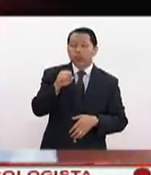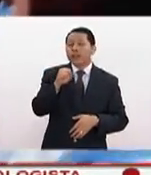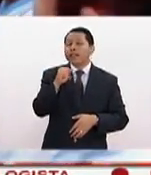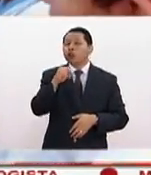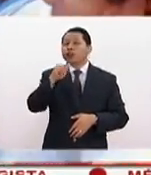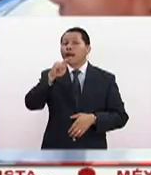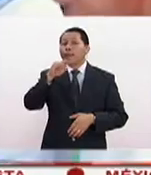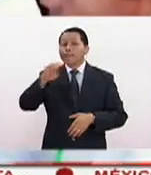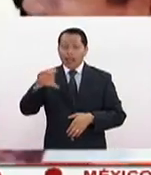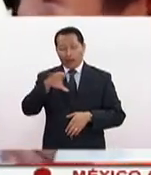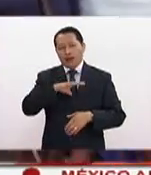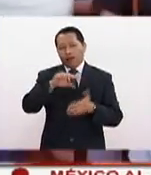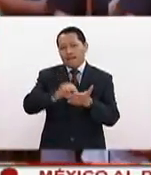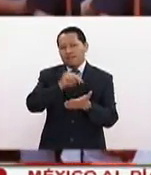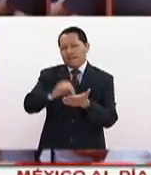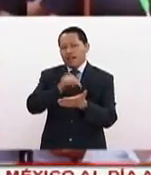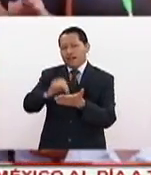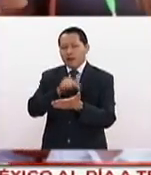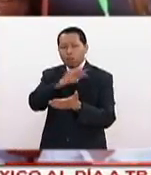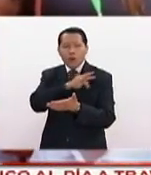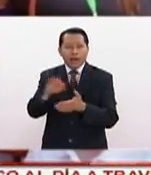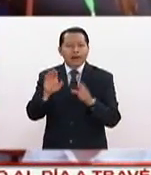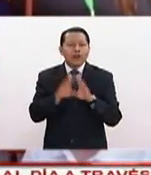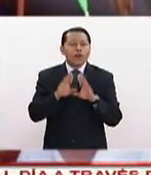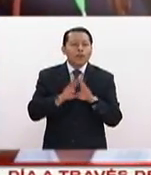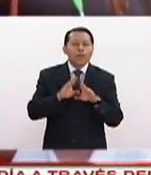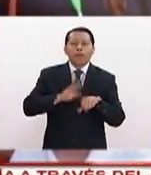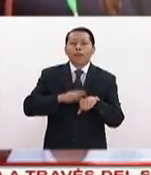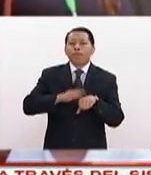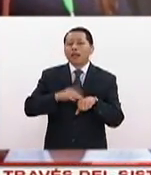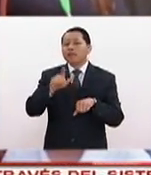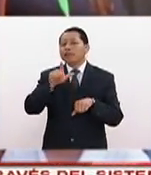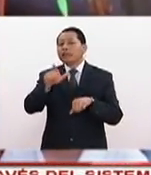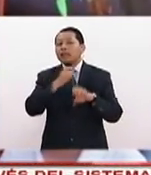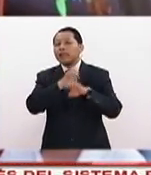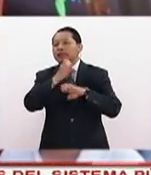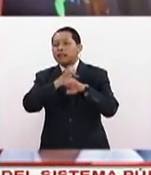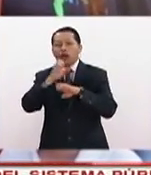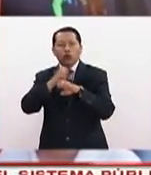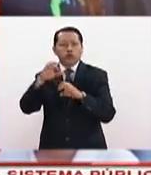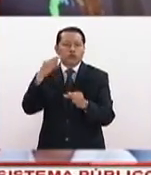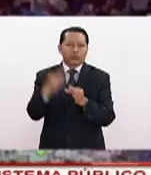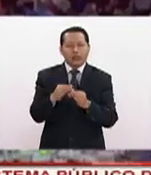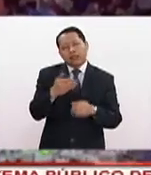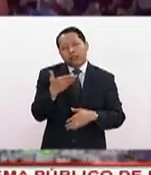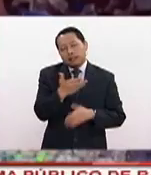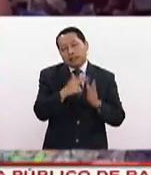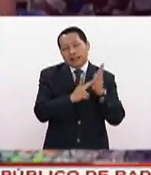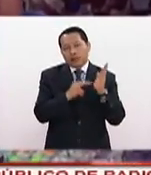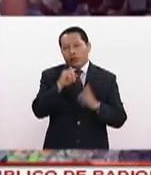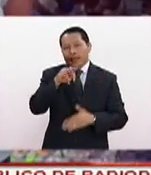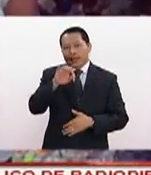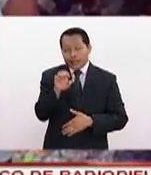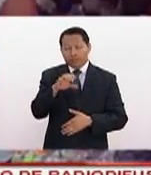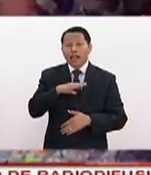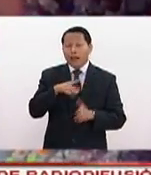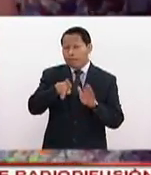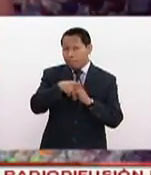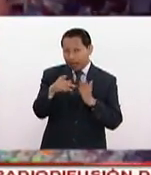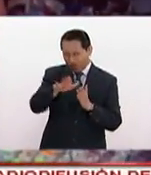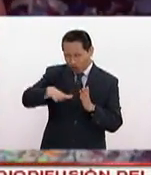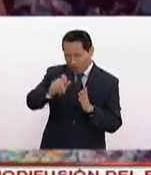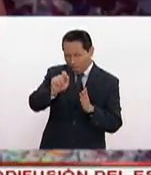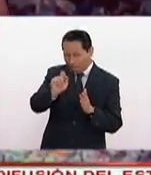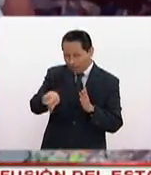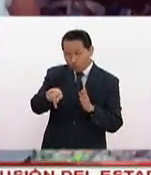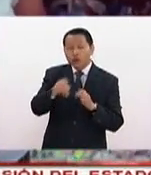con su recaudación de firmas para alcanzar la distribución de rúbricas en 17 entidades del país que pide el INE. En entrevista para un periódico local,